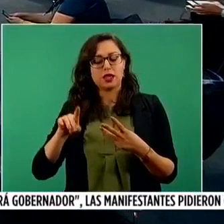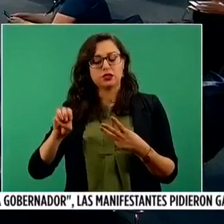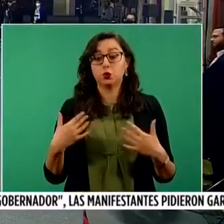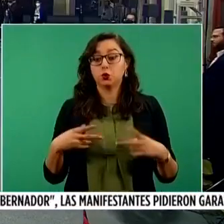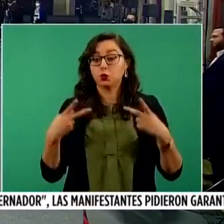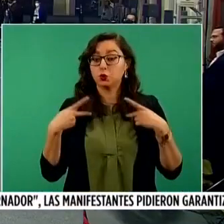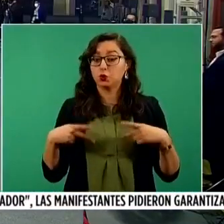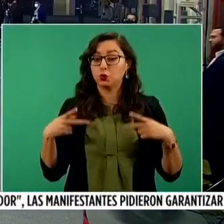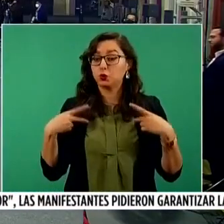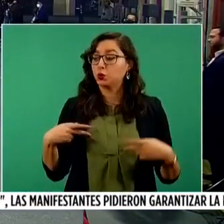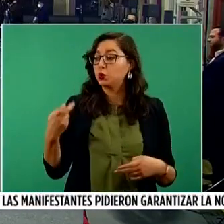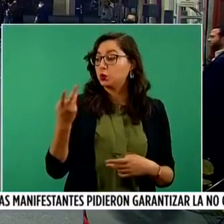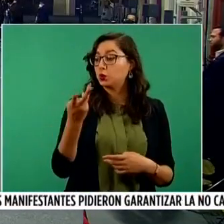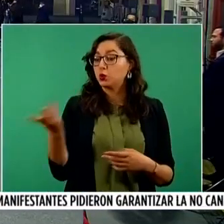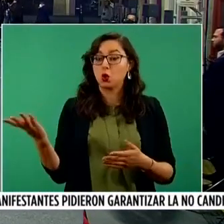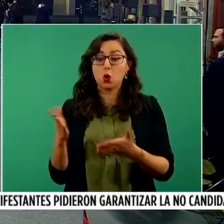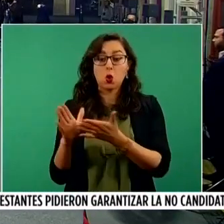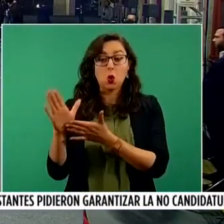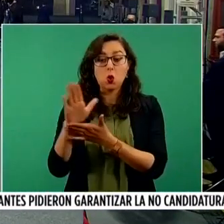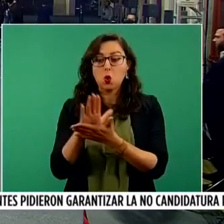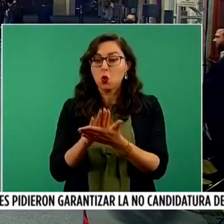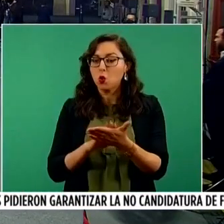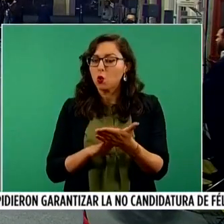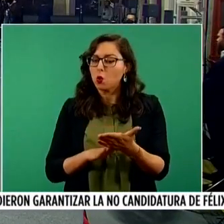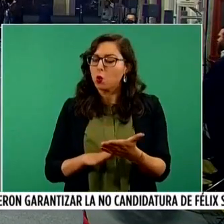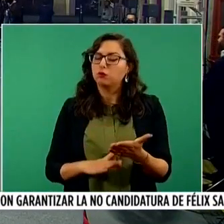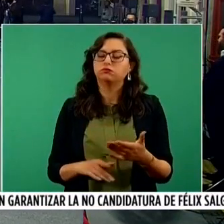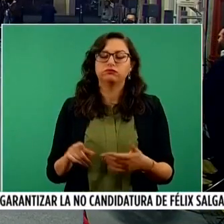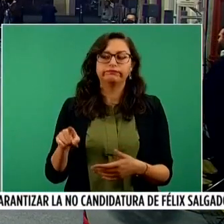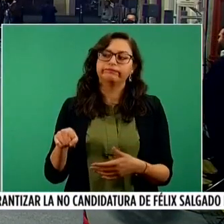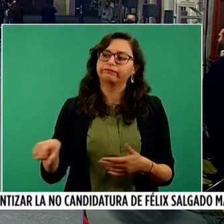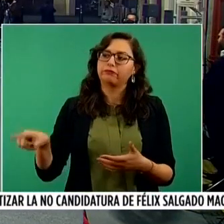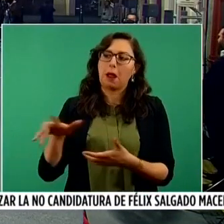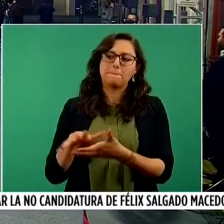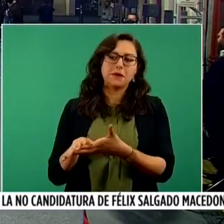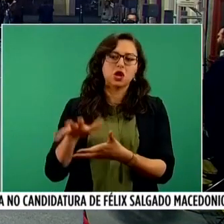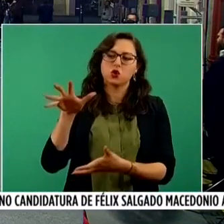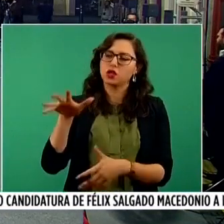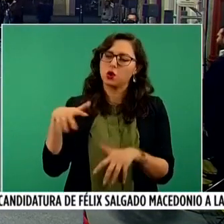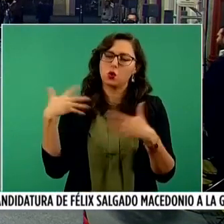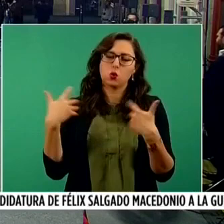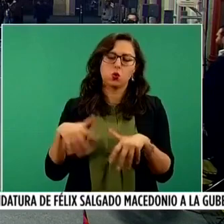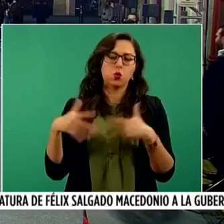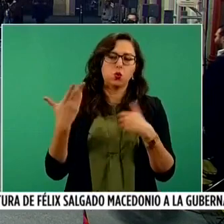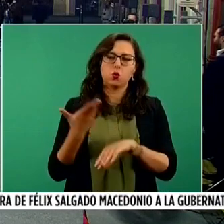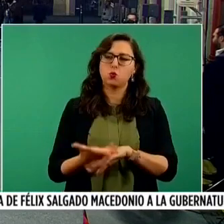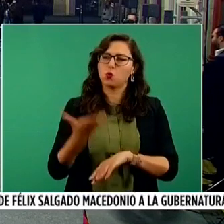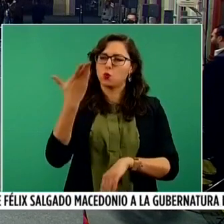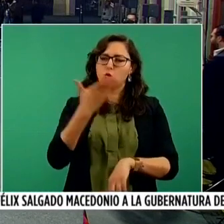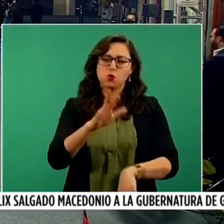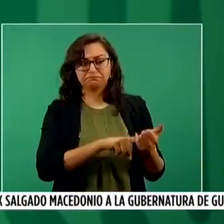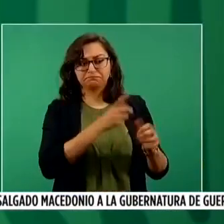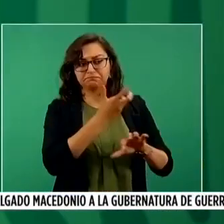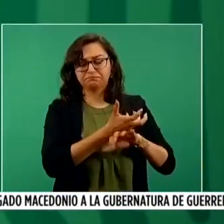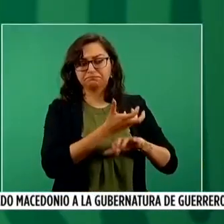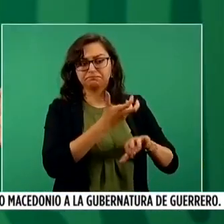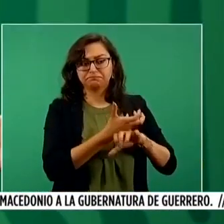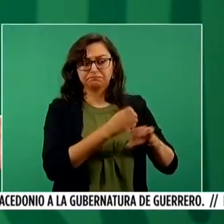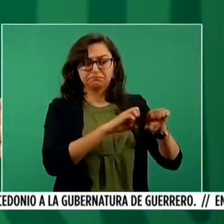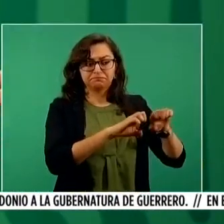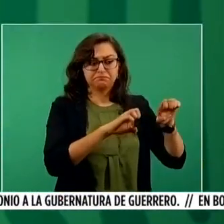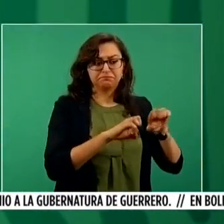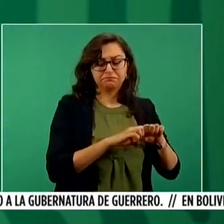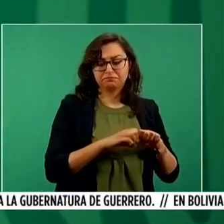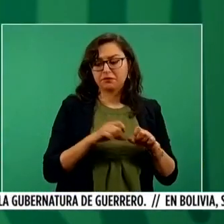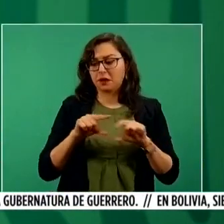vacunas de Estados Unidos, pero está sujeto a la decisión que tomen equipos, tanto de